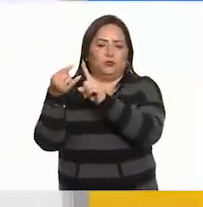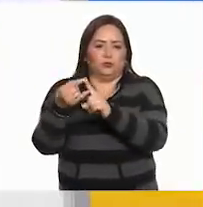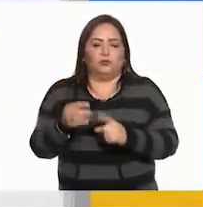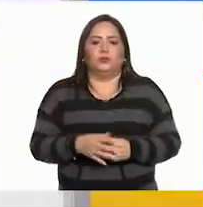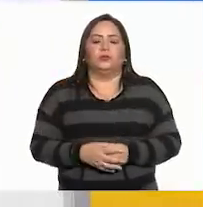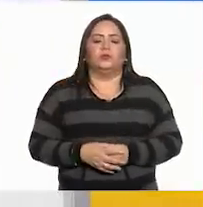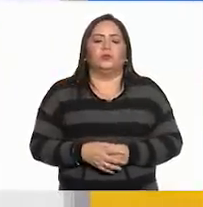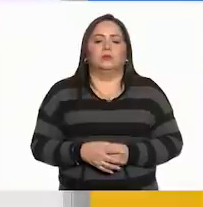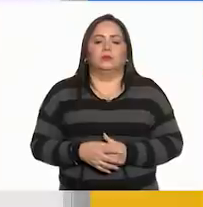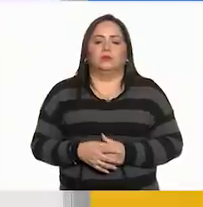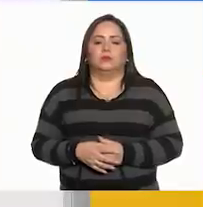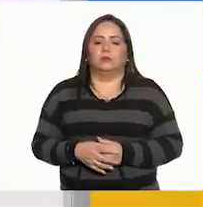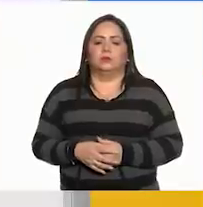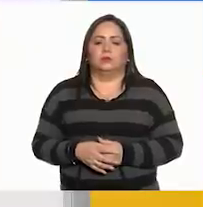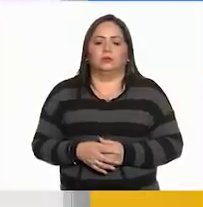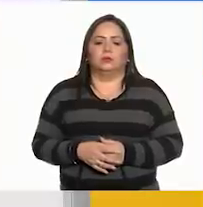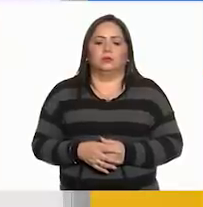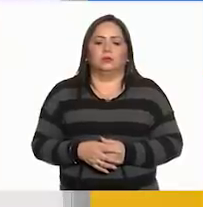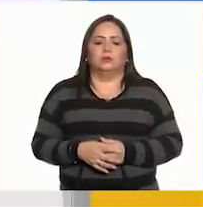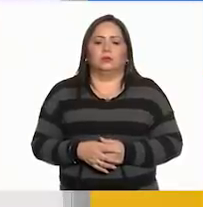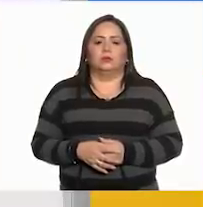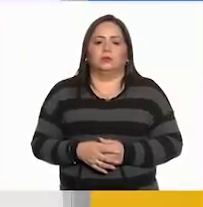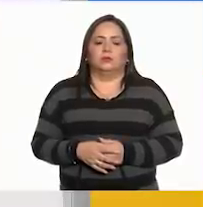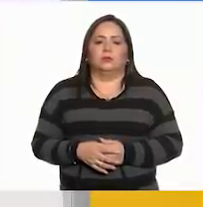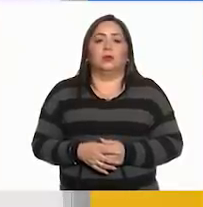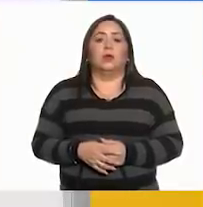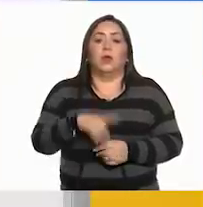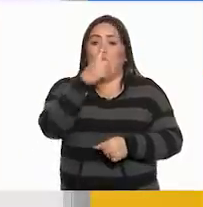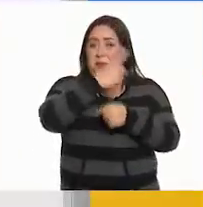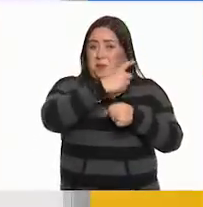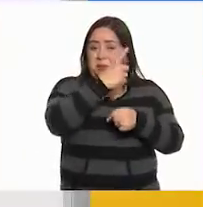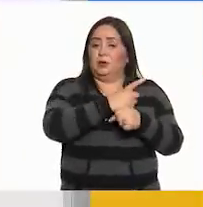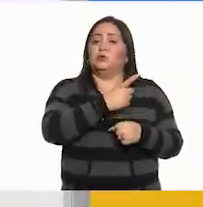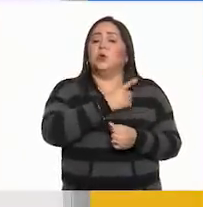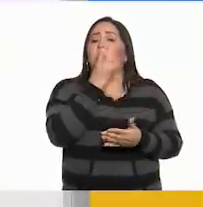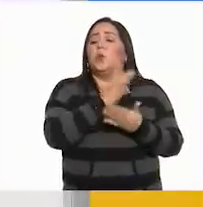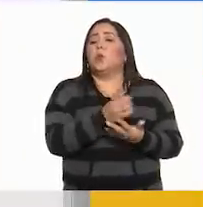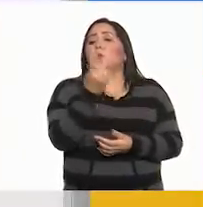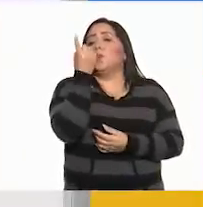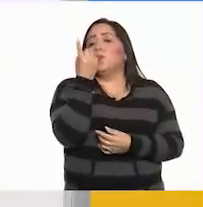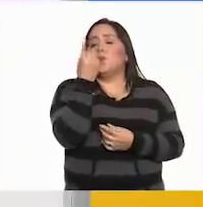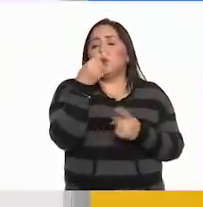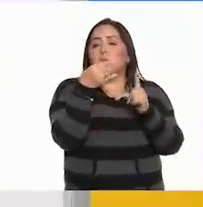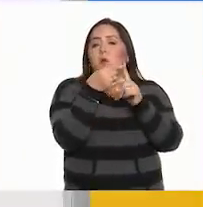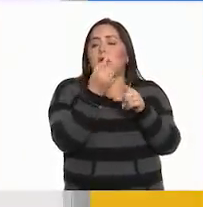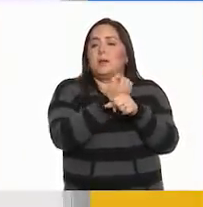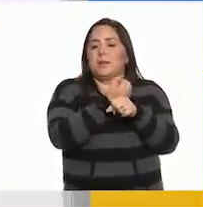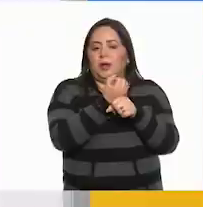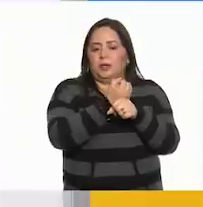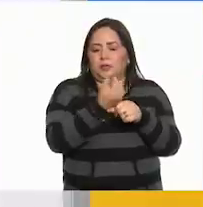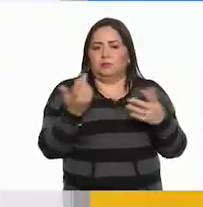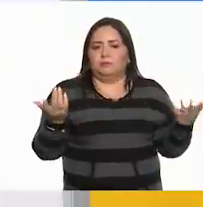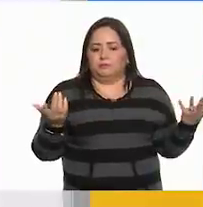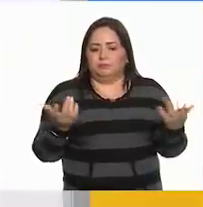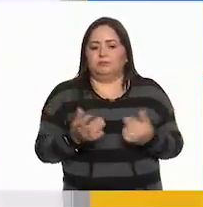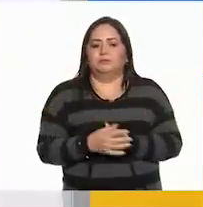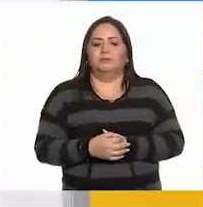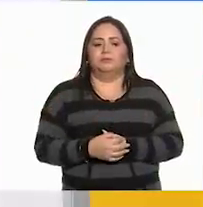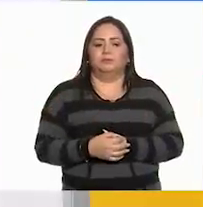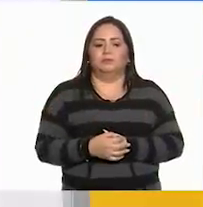Entonces contemos los cuadros de cada figura. La figura 1 nada más tiene un cuadrito amarillo. Uno.